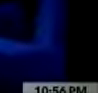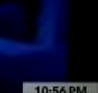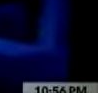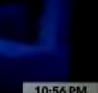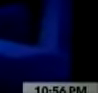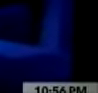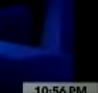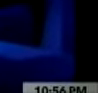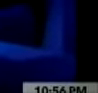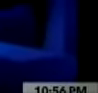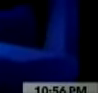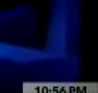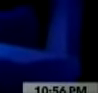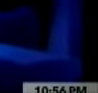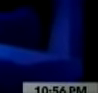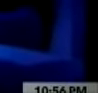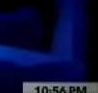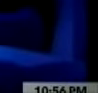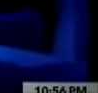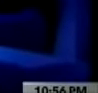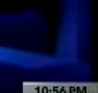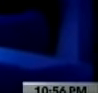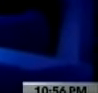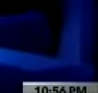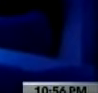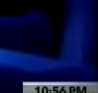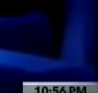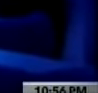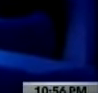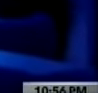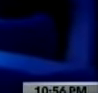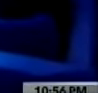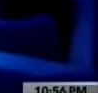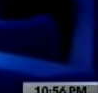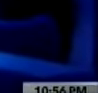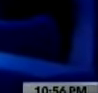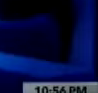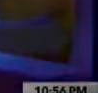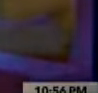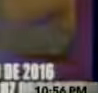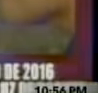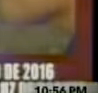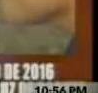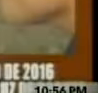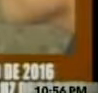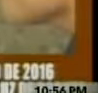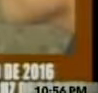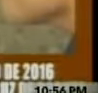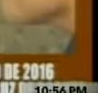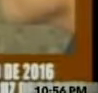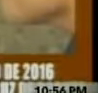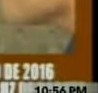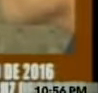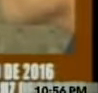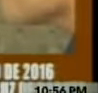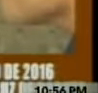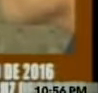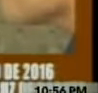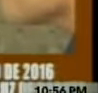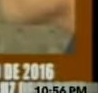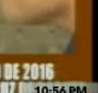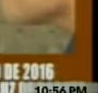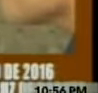atendido, como ustedes ven, casi de emergencia. Bueno, gracias a Dios, no tengo